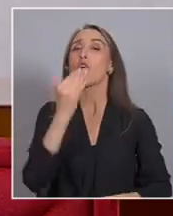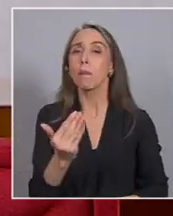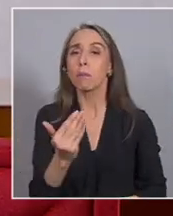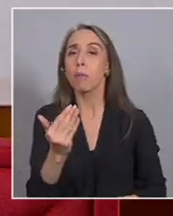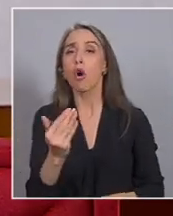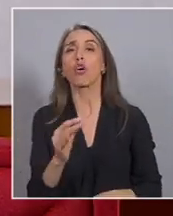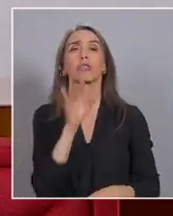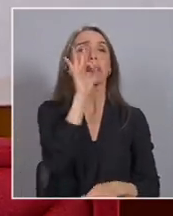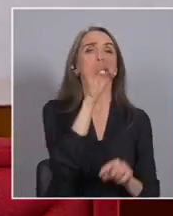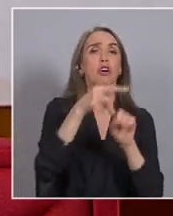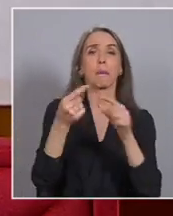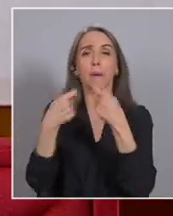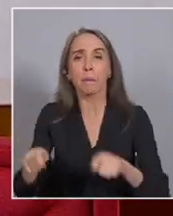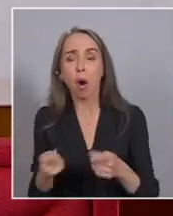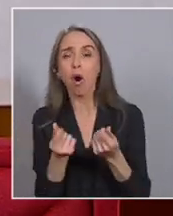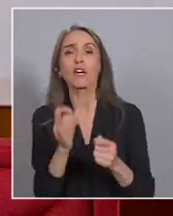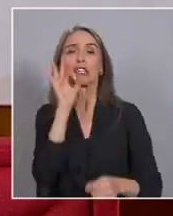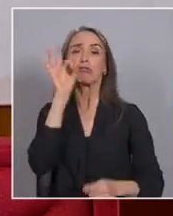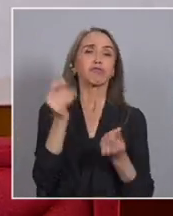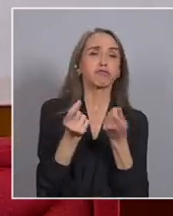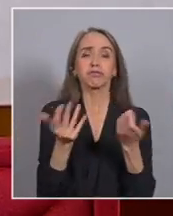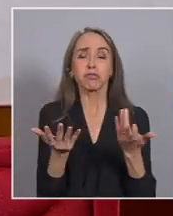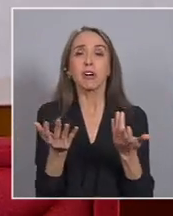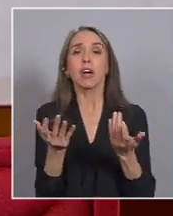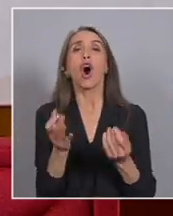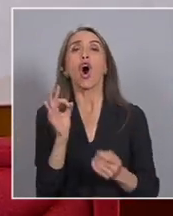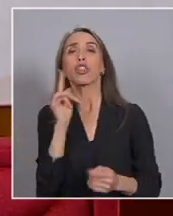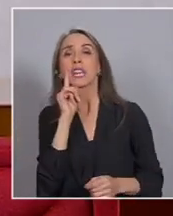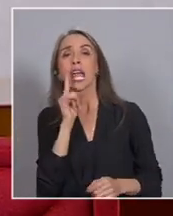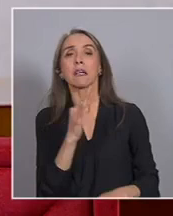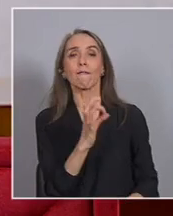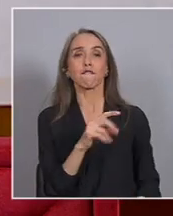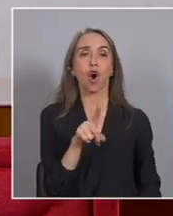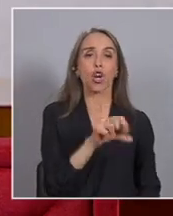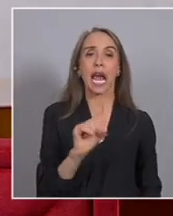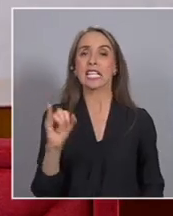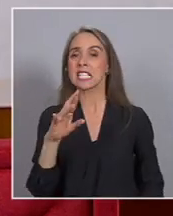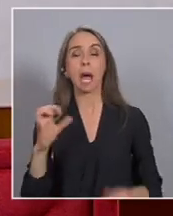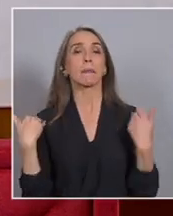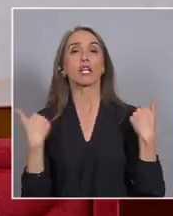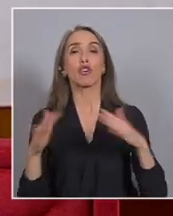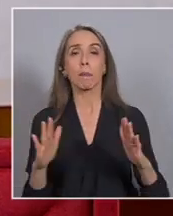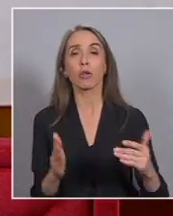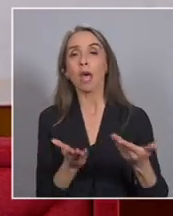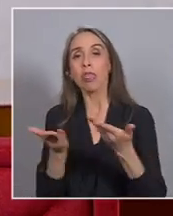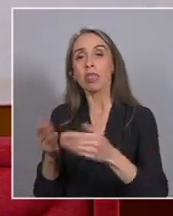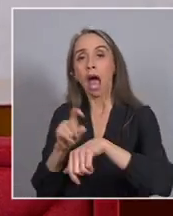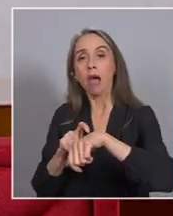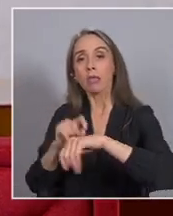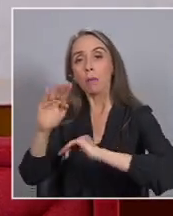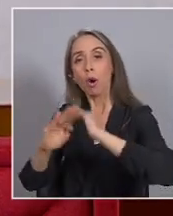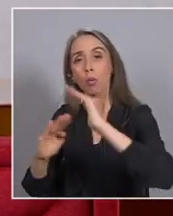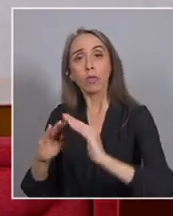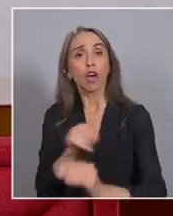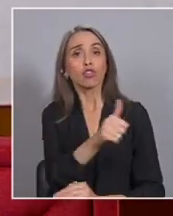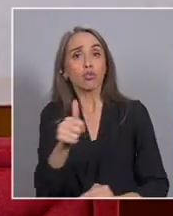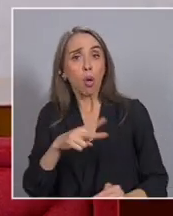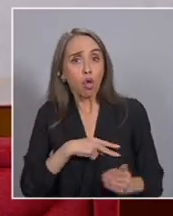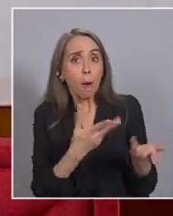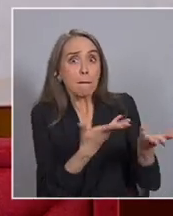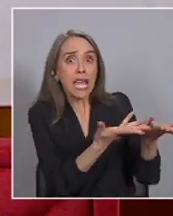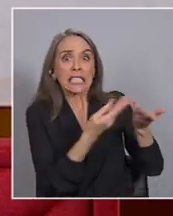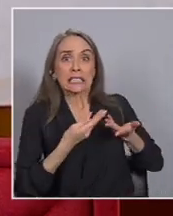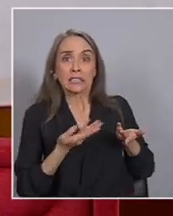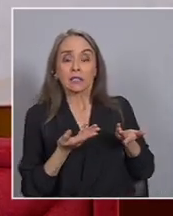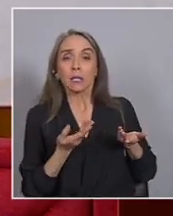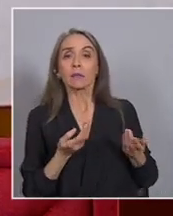su condición social, económica o previsión de salud, puedan acceder a los cuidados oportunos que todos merecemos.